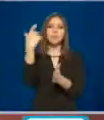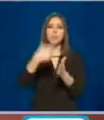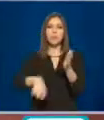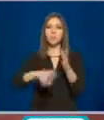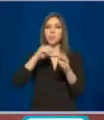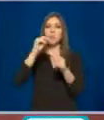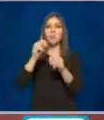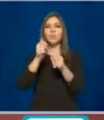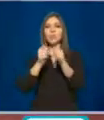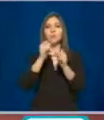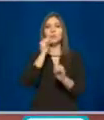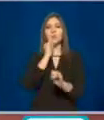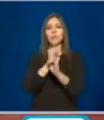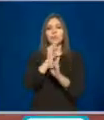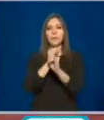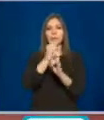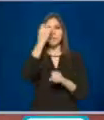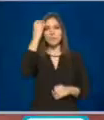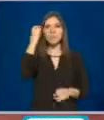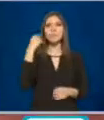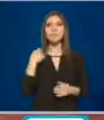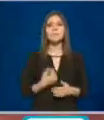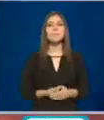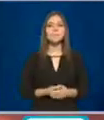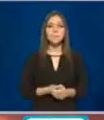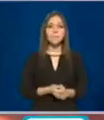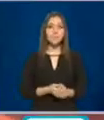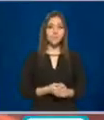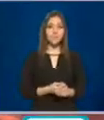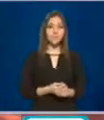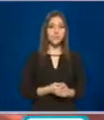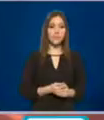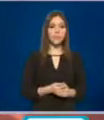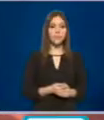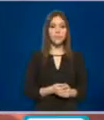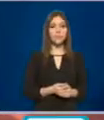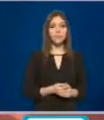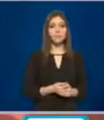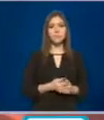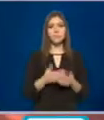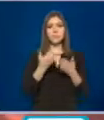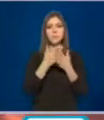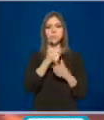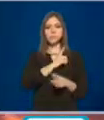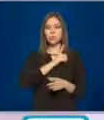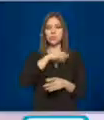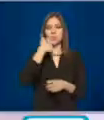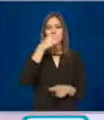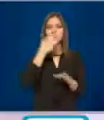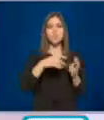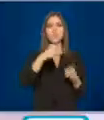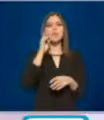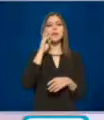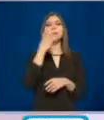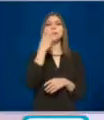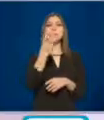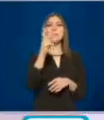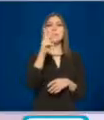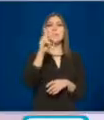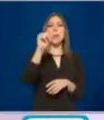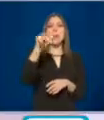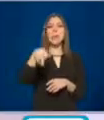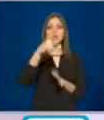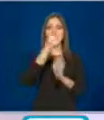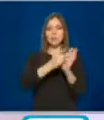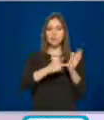diriges a la página web. Entonces, si podemos nada más concluir con Muy esto, bien. vemos que este plan nos